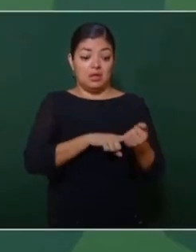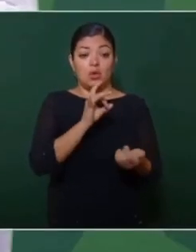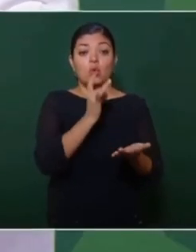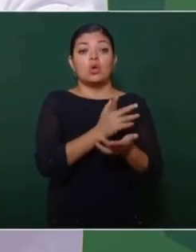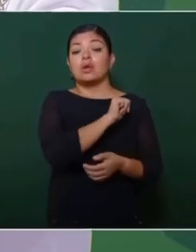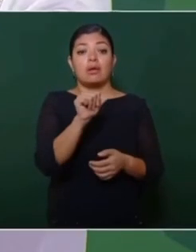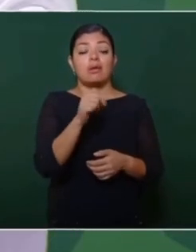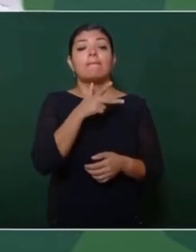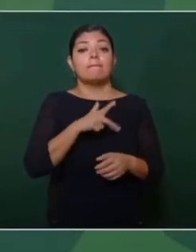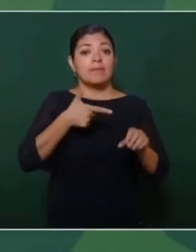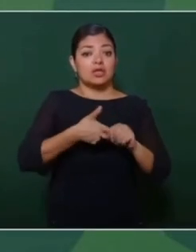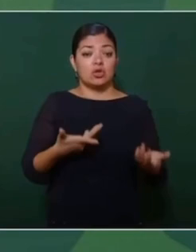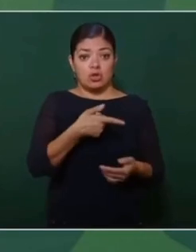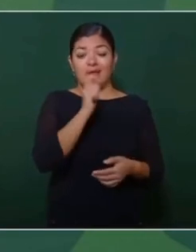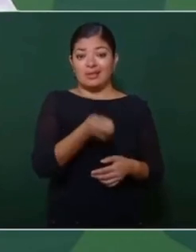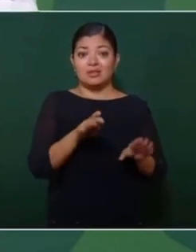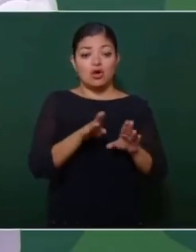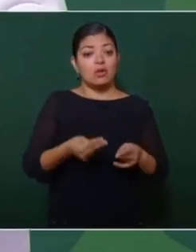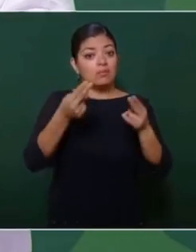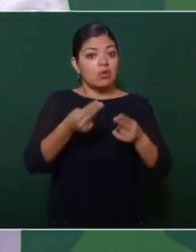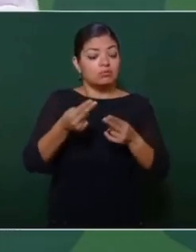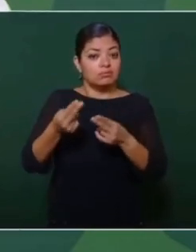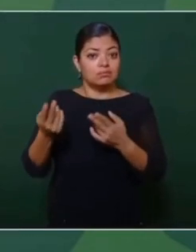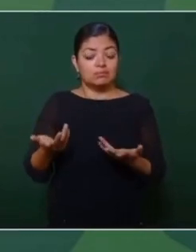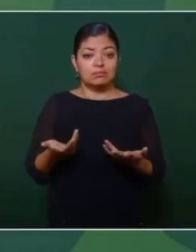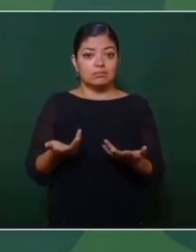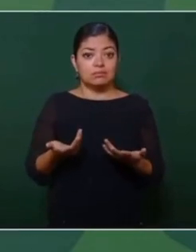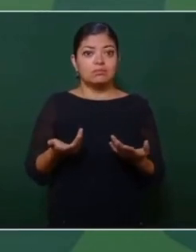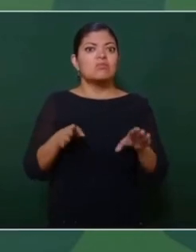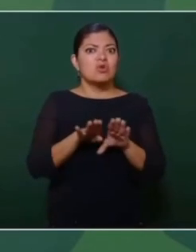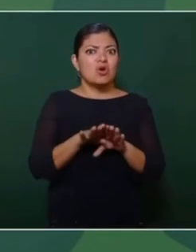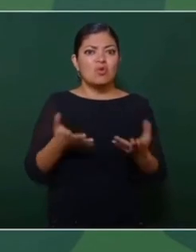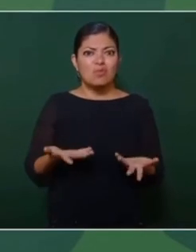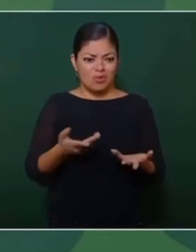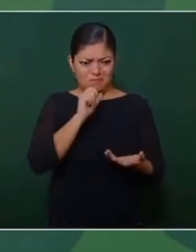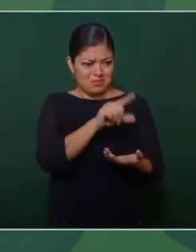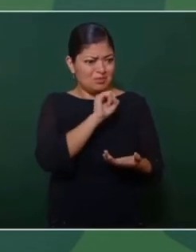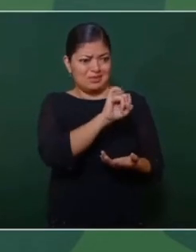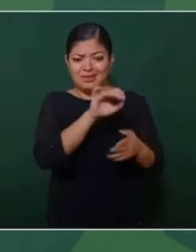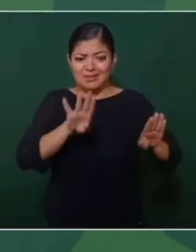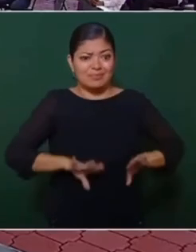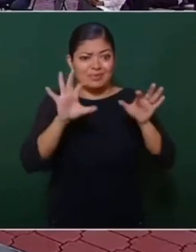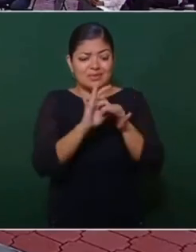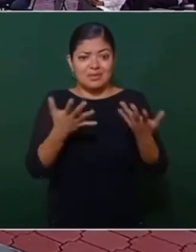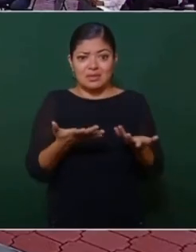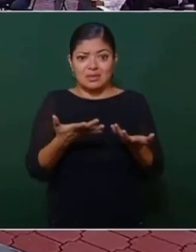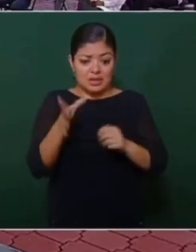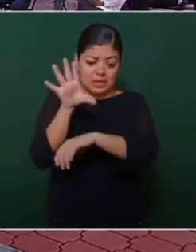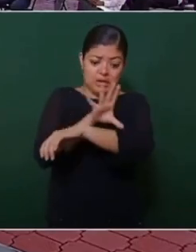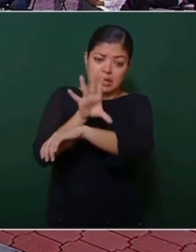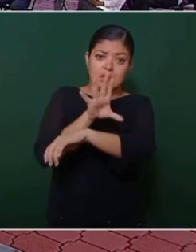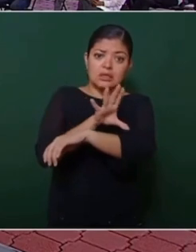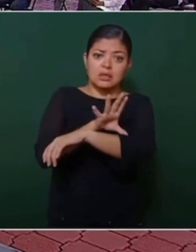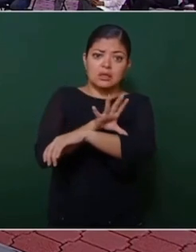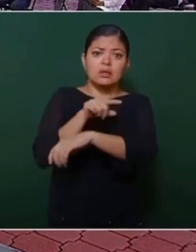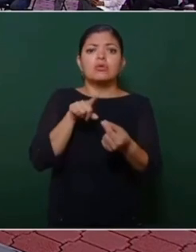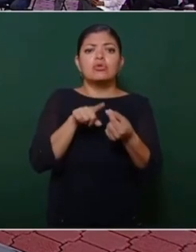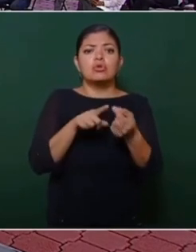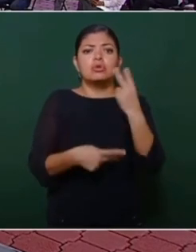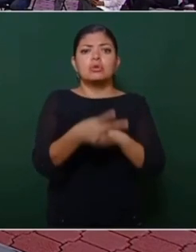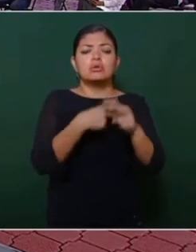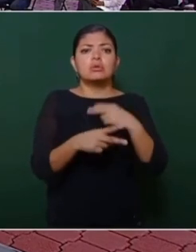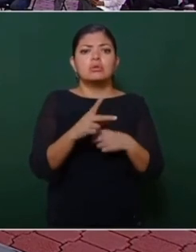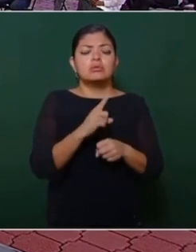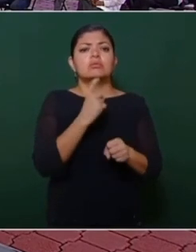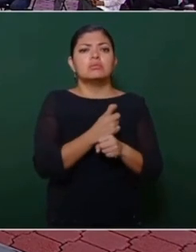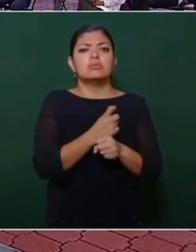petróleo. No tiene que ver con la comercialización o con el comercio. ¿Cómo no va tener que ver si la energía eléctrica se produce en